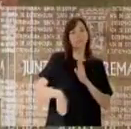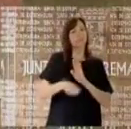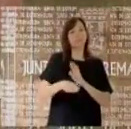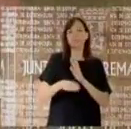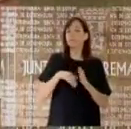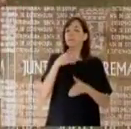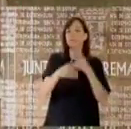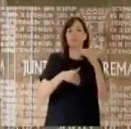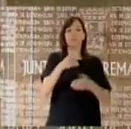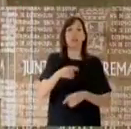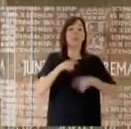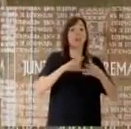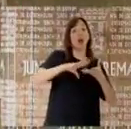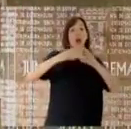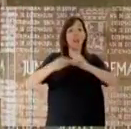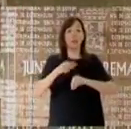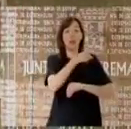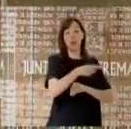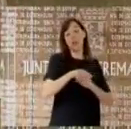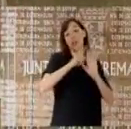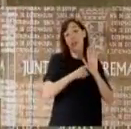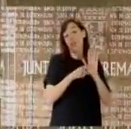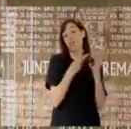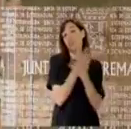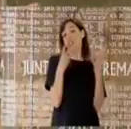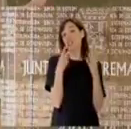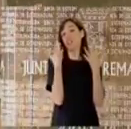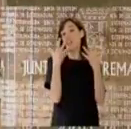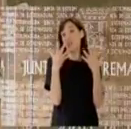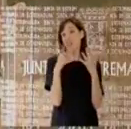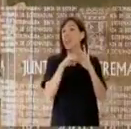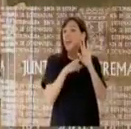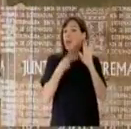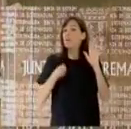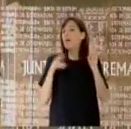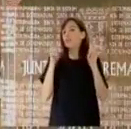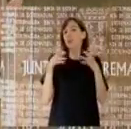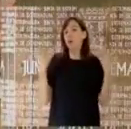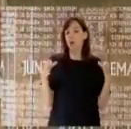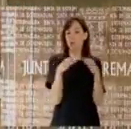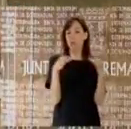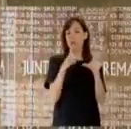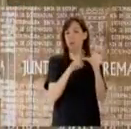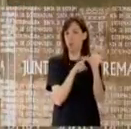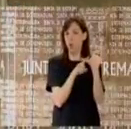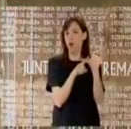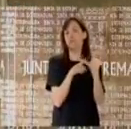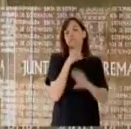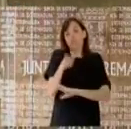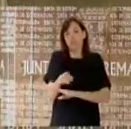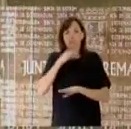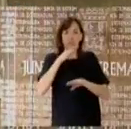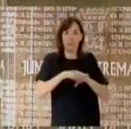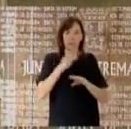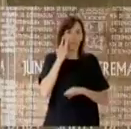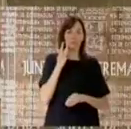distintas modificaciones que ha sufrido la Ley 1710, que es la Ley de Mancomunidades de nuestra comunidad autónoma. En concreto, en la pasada convocatoria convocatoria de